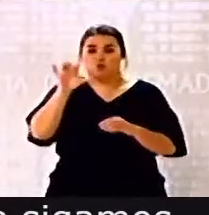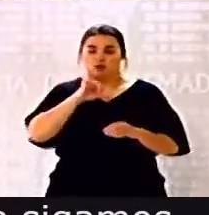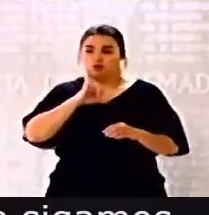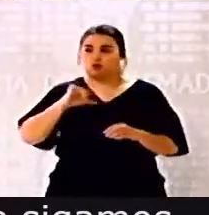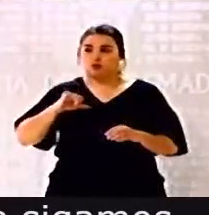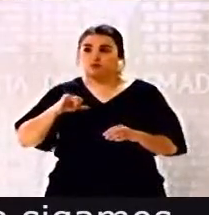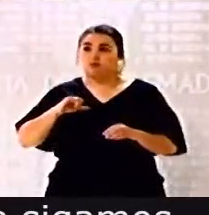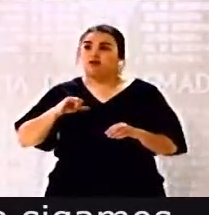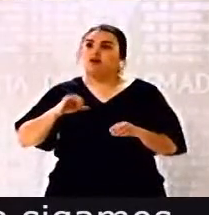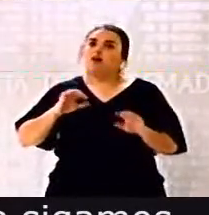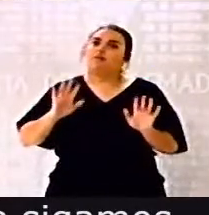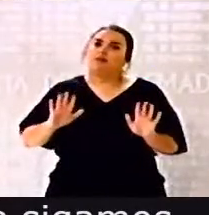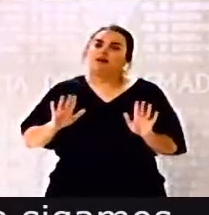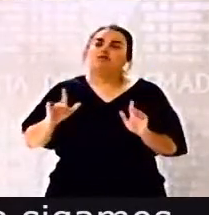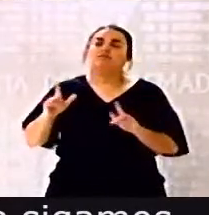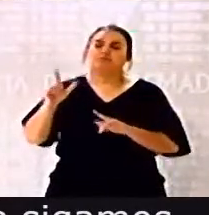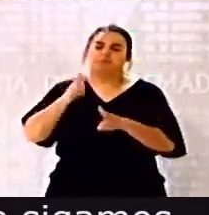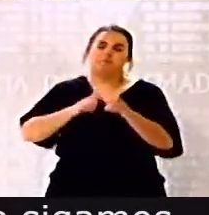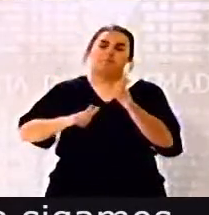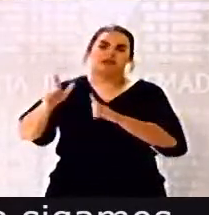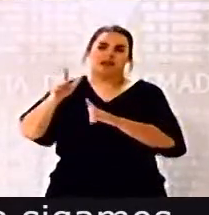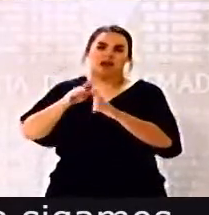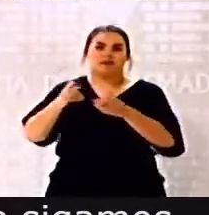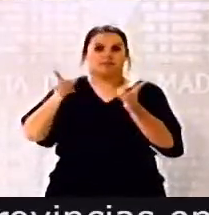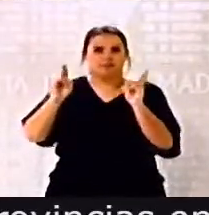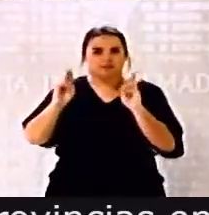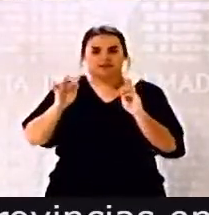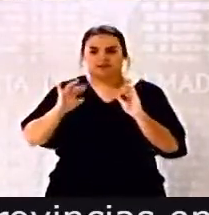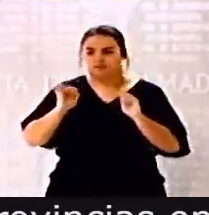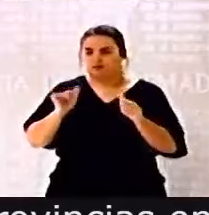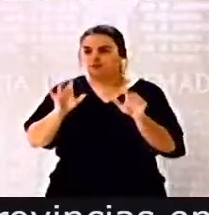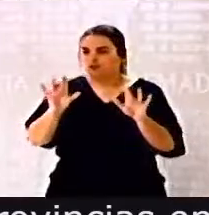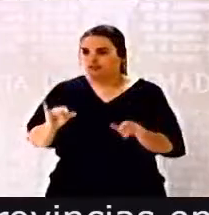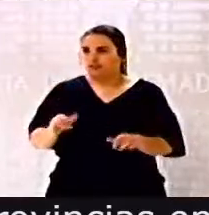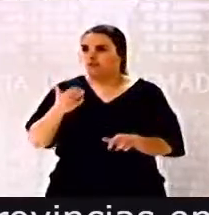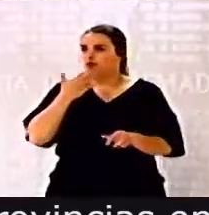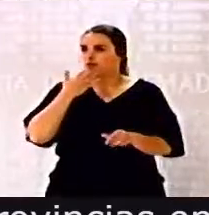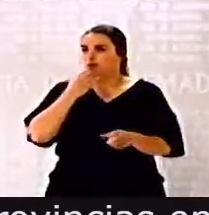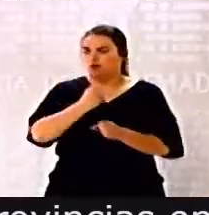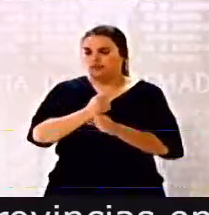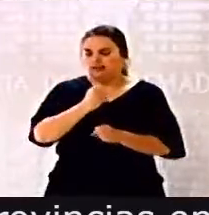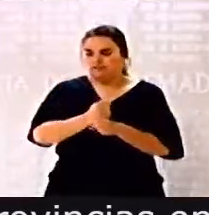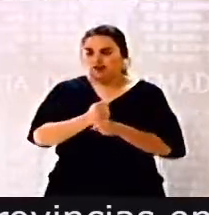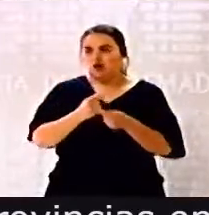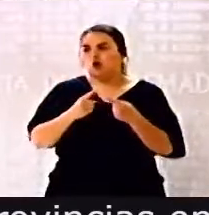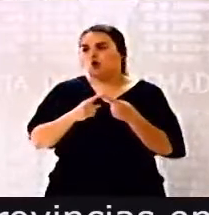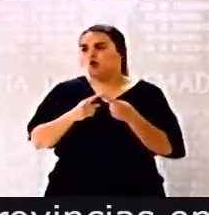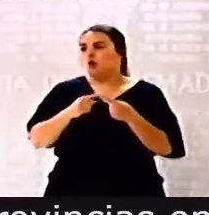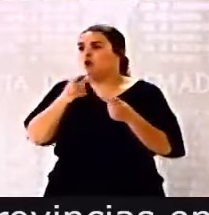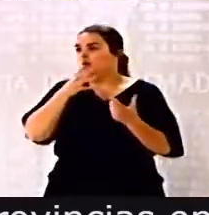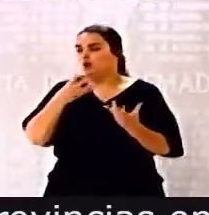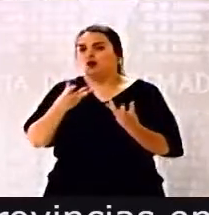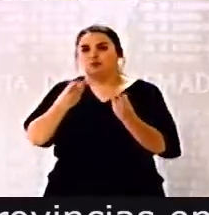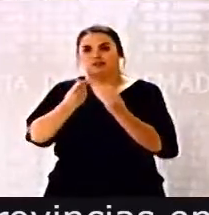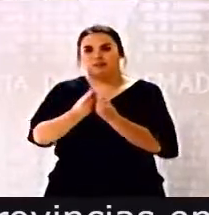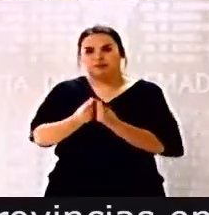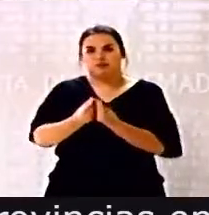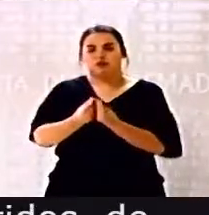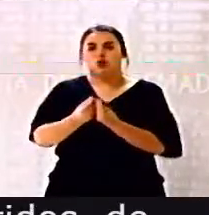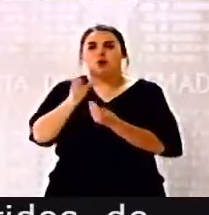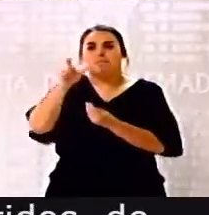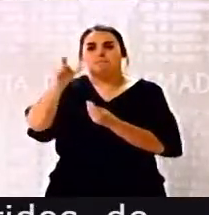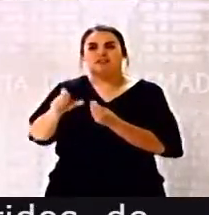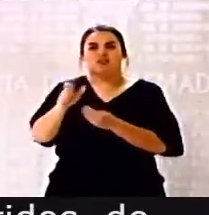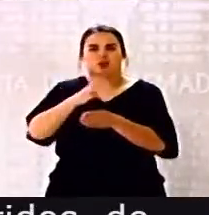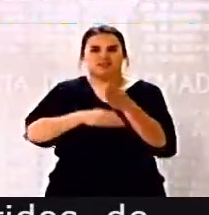autónoma, salvo en los viajes permitidos desde el principio, que son viajes de trabajo, viajes por acompañamiento de alguna persona